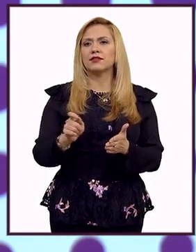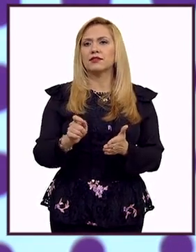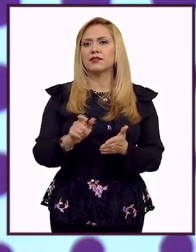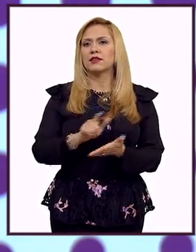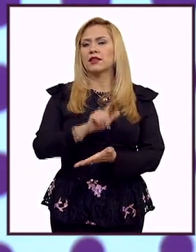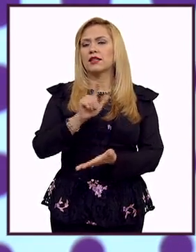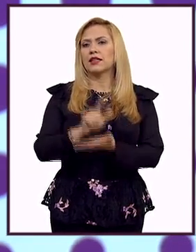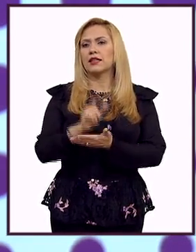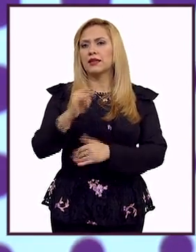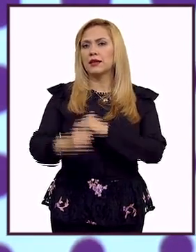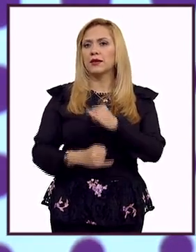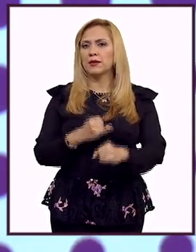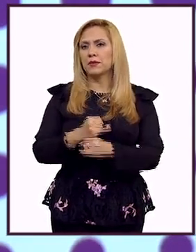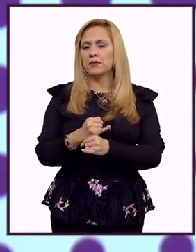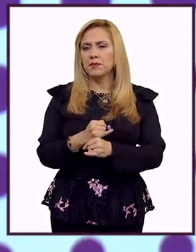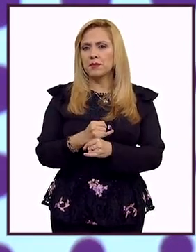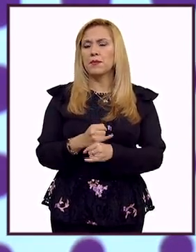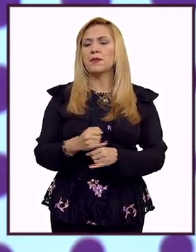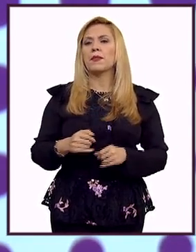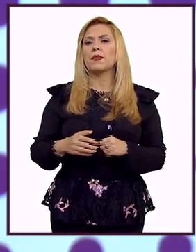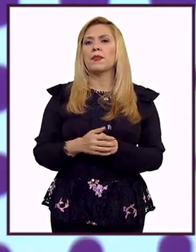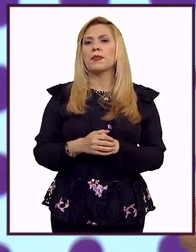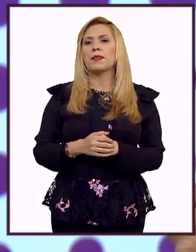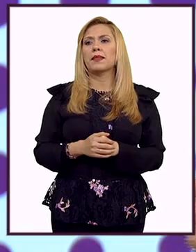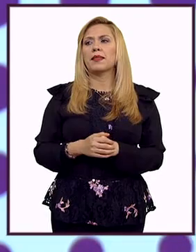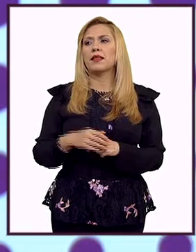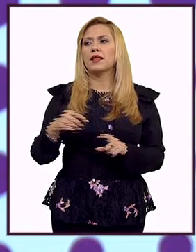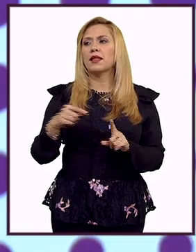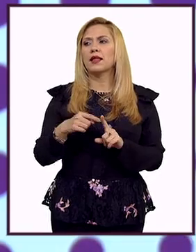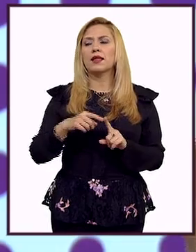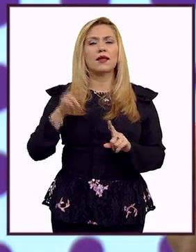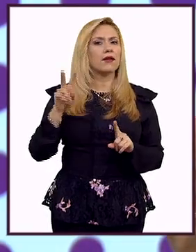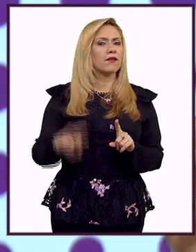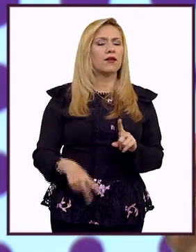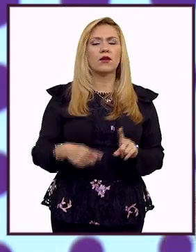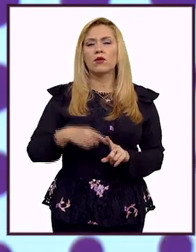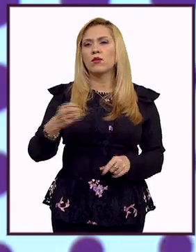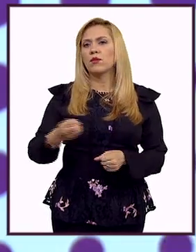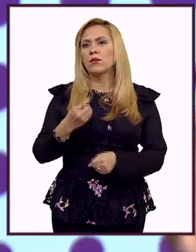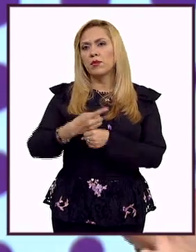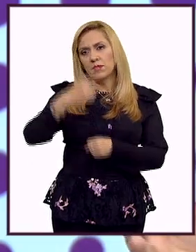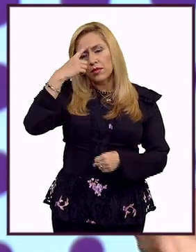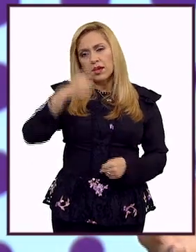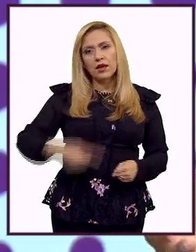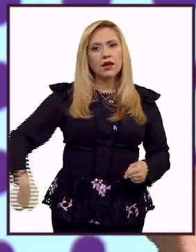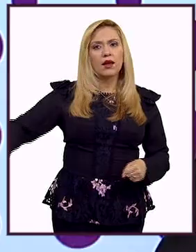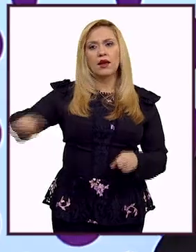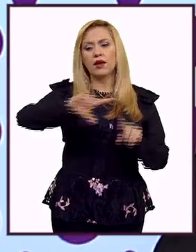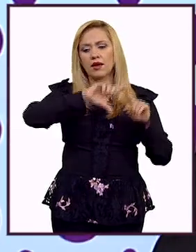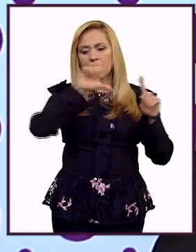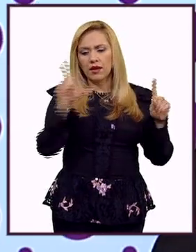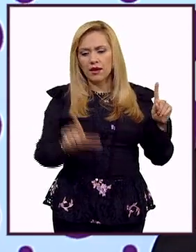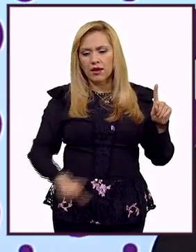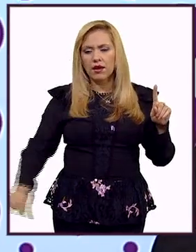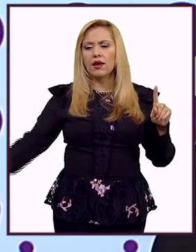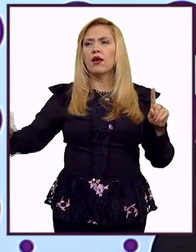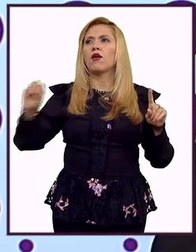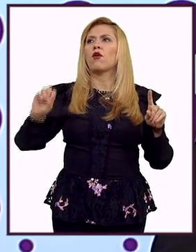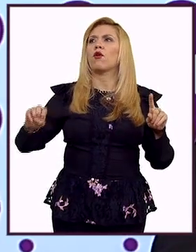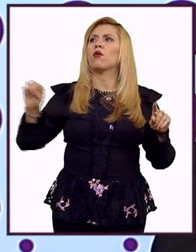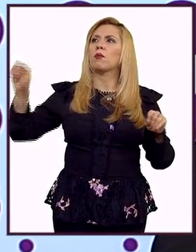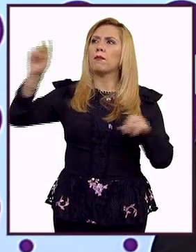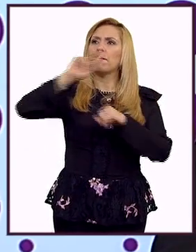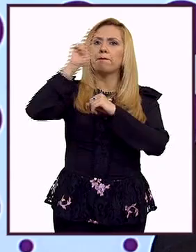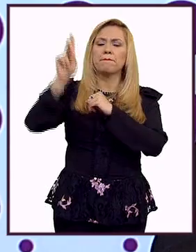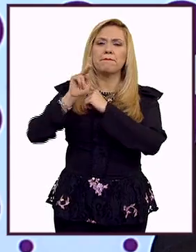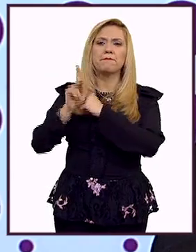duro, como se dice en el campo jurídico, la declaración sí es un campo de oportunidad para que en los ámbitos nacionales se empiece a diseñar política pública